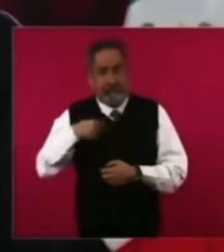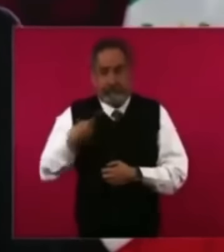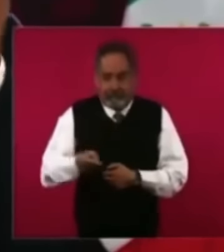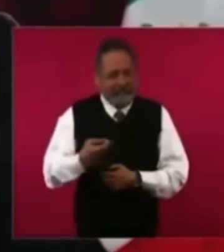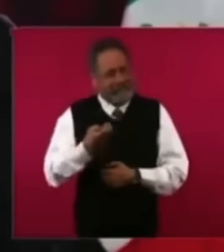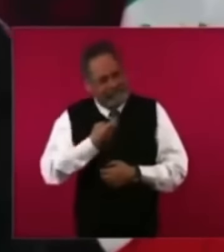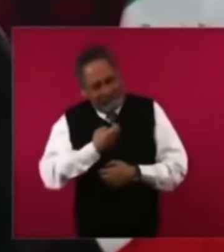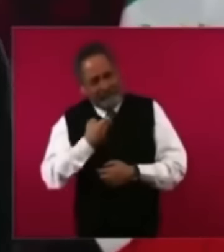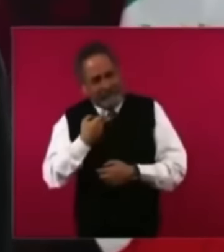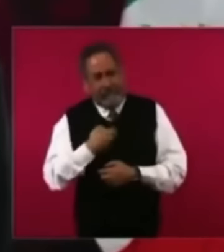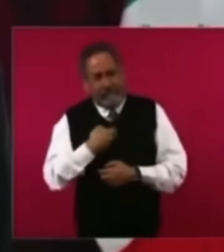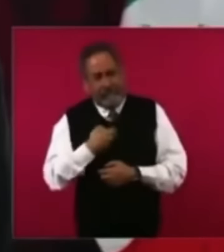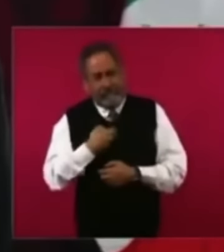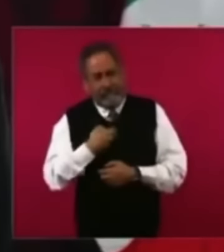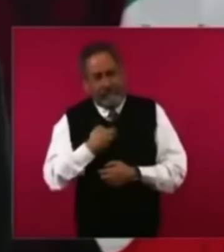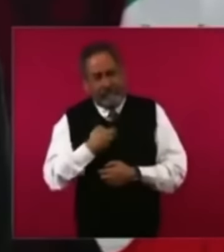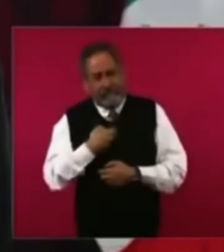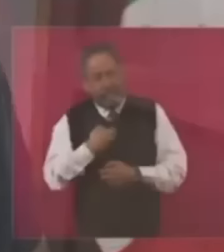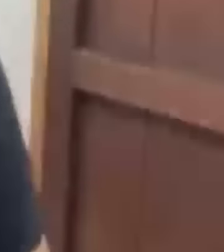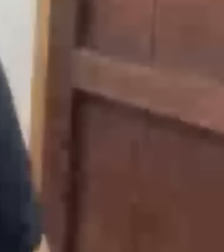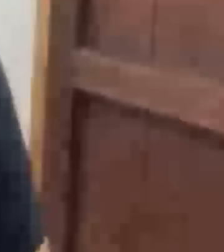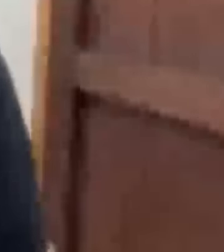Pero qué bueno.